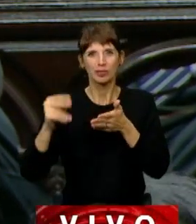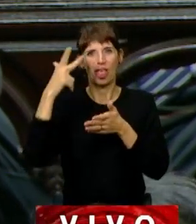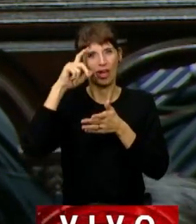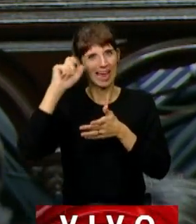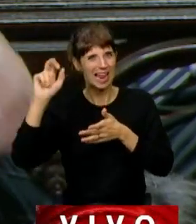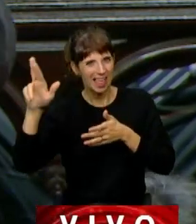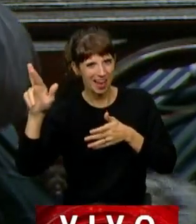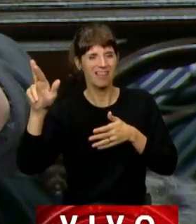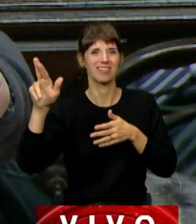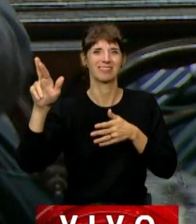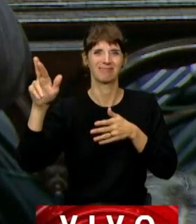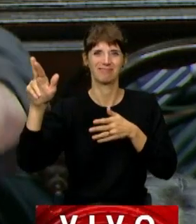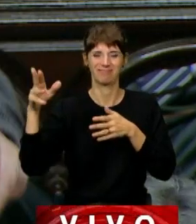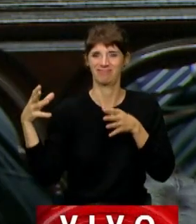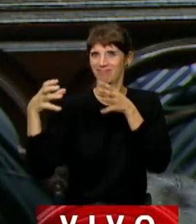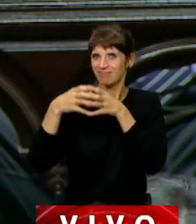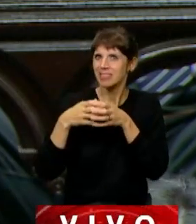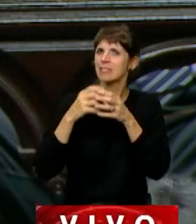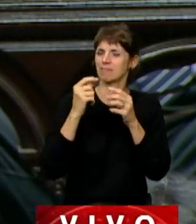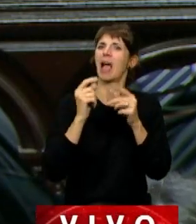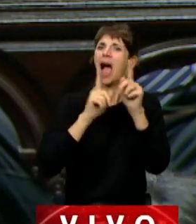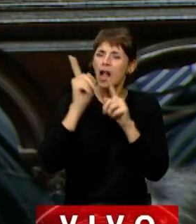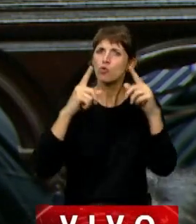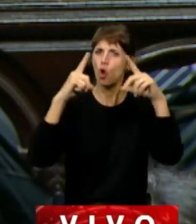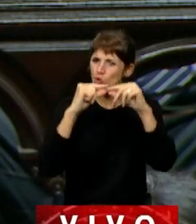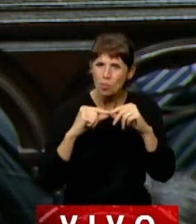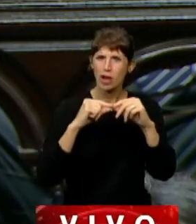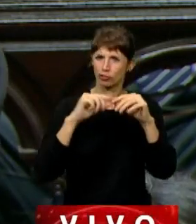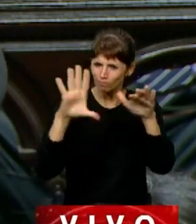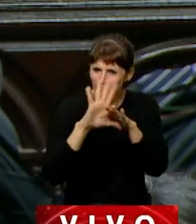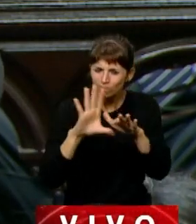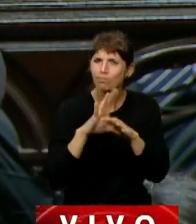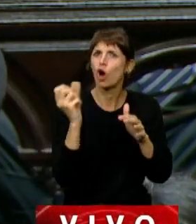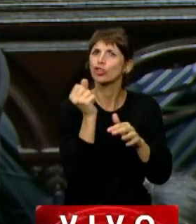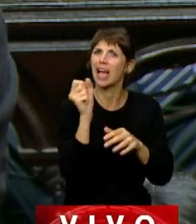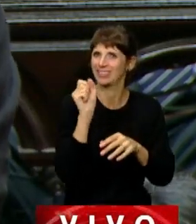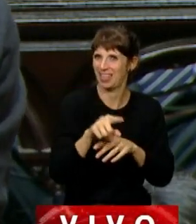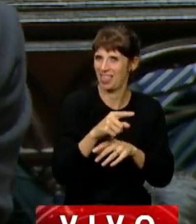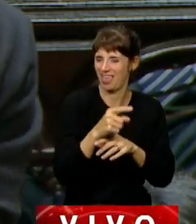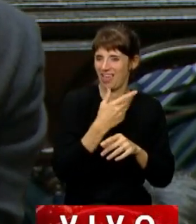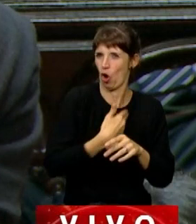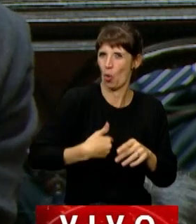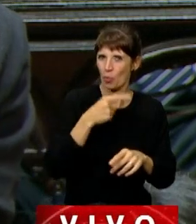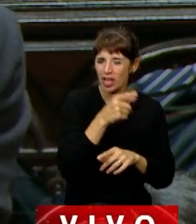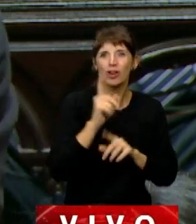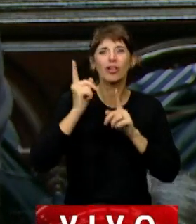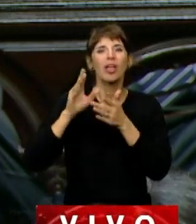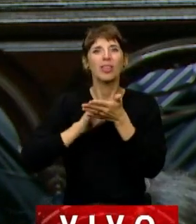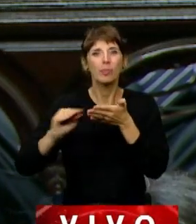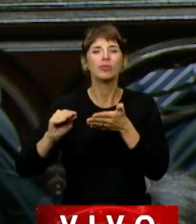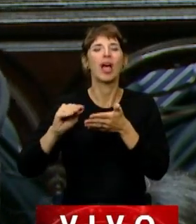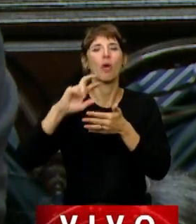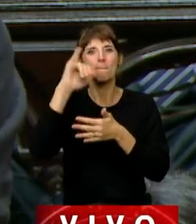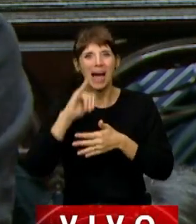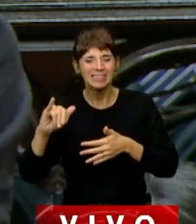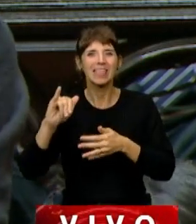de focalizar sobre algunos datos que son importantes de la gestión. Recién la diputada Tolosa Paz hablaba del vaso medio lleno, medio